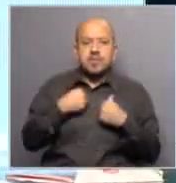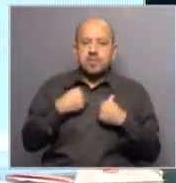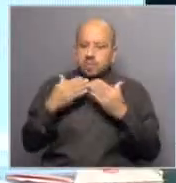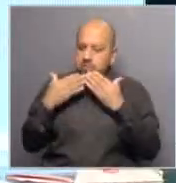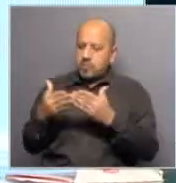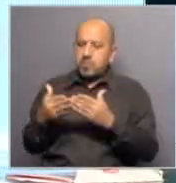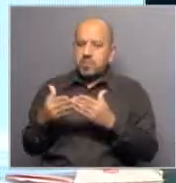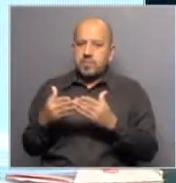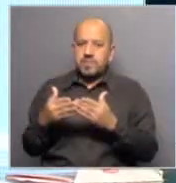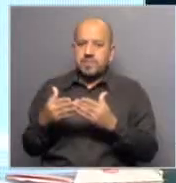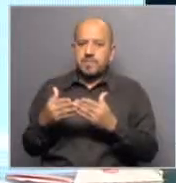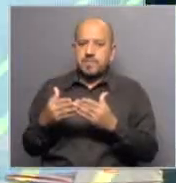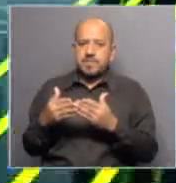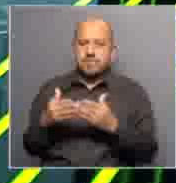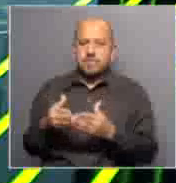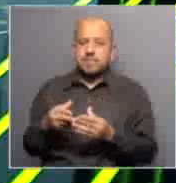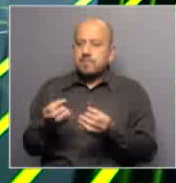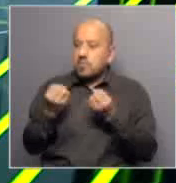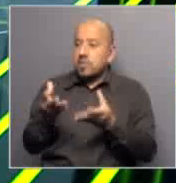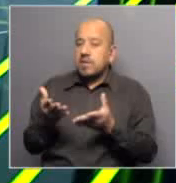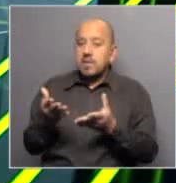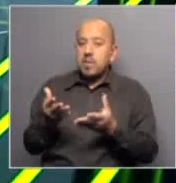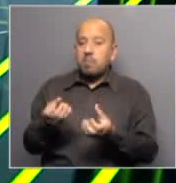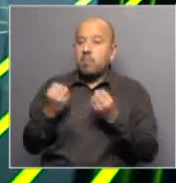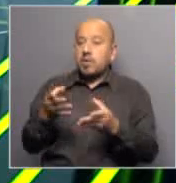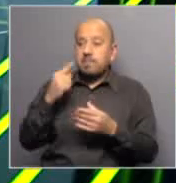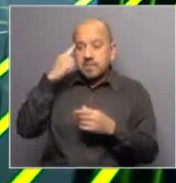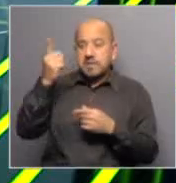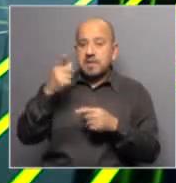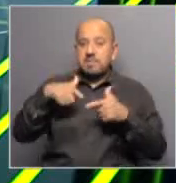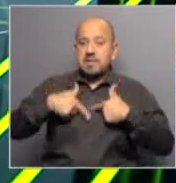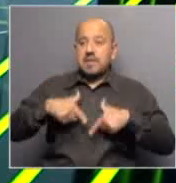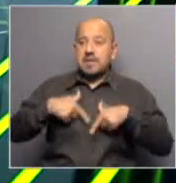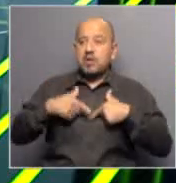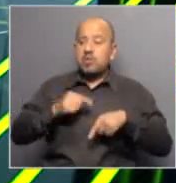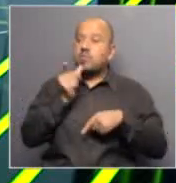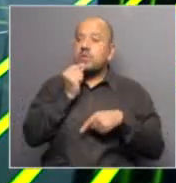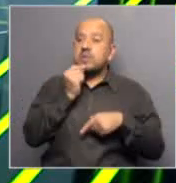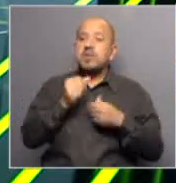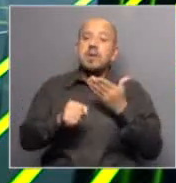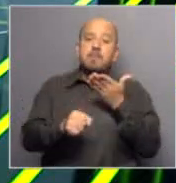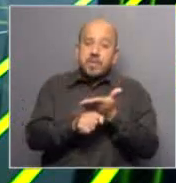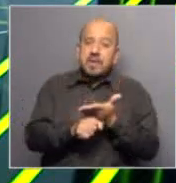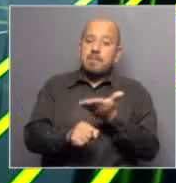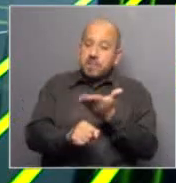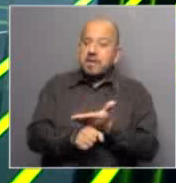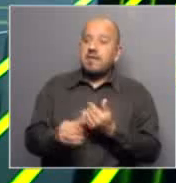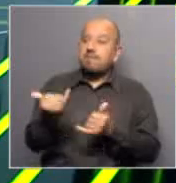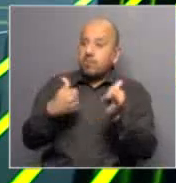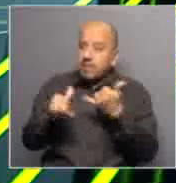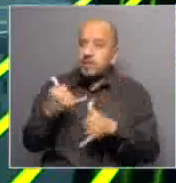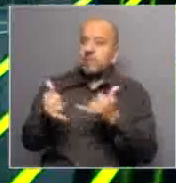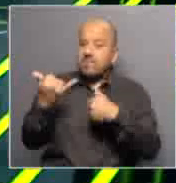Milton, dale, es ¿por qué? ¿Por qué pensás que el Ministerio del Interior insiste en acceder a estos datos, está